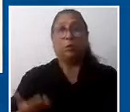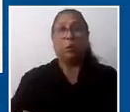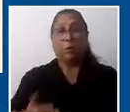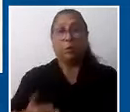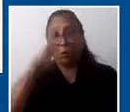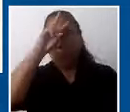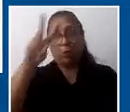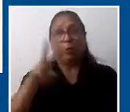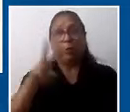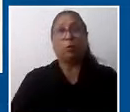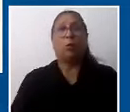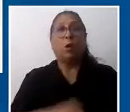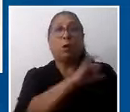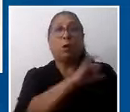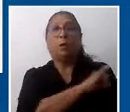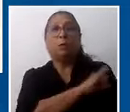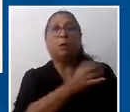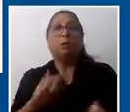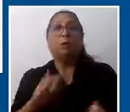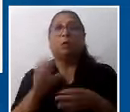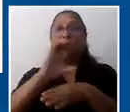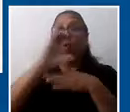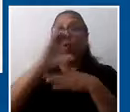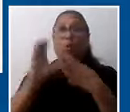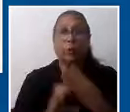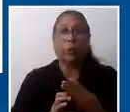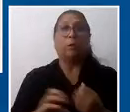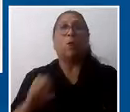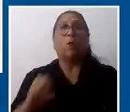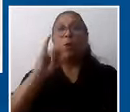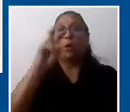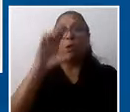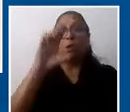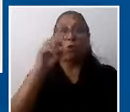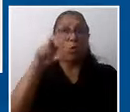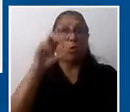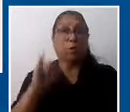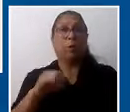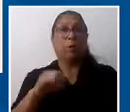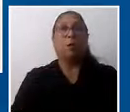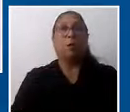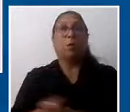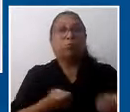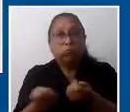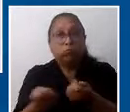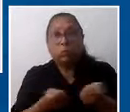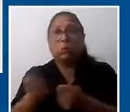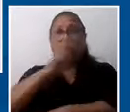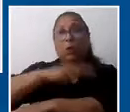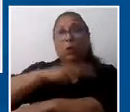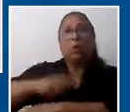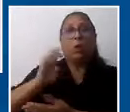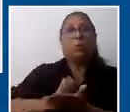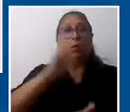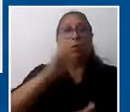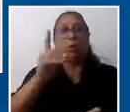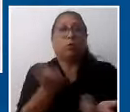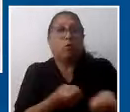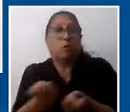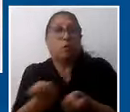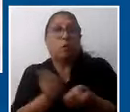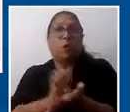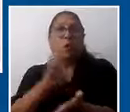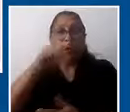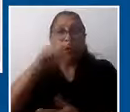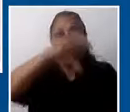Perú, hay entidades como el CONADIS, ¿no? Como el INDECOPI, como las direcciones regionales de educación y las unidades de gestión educativa